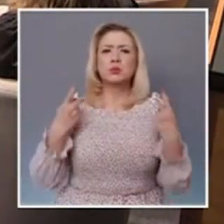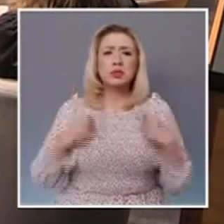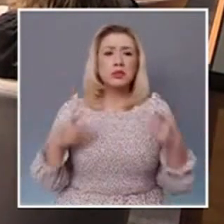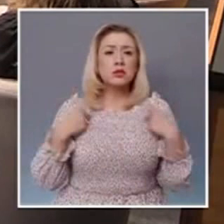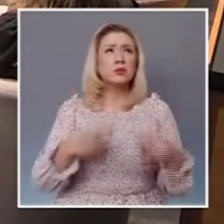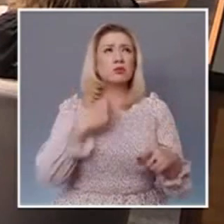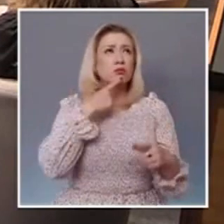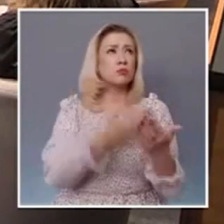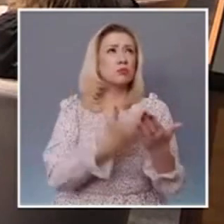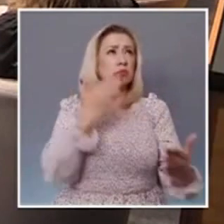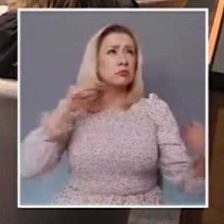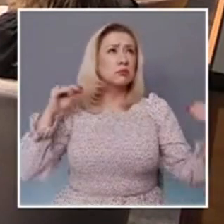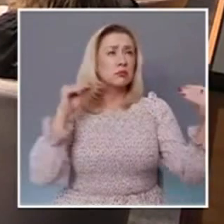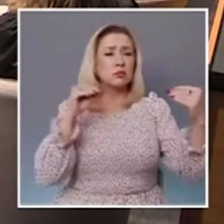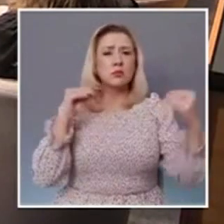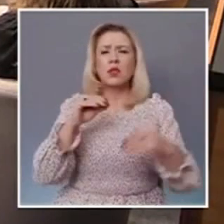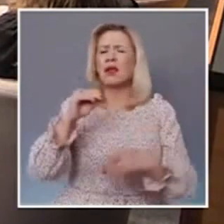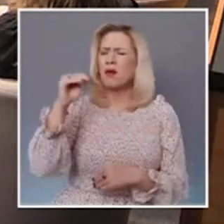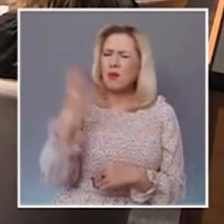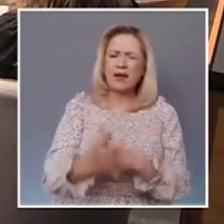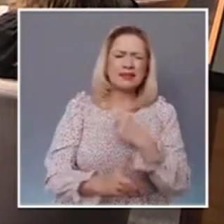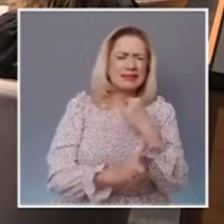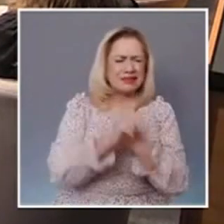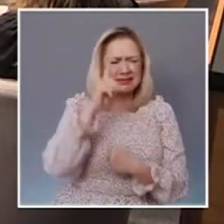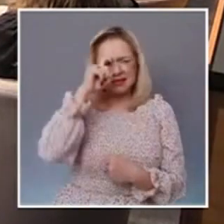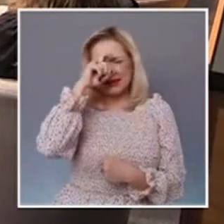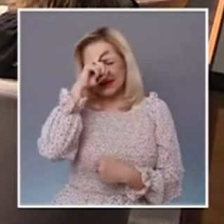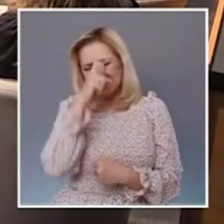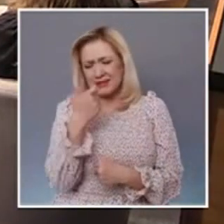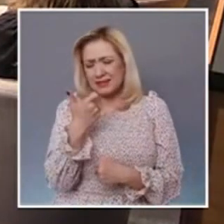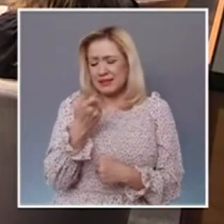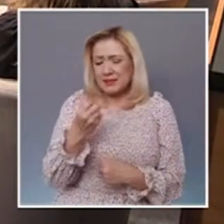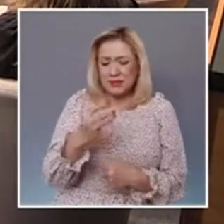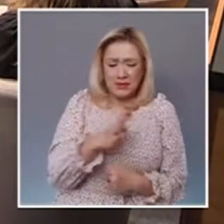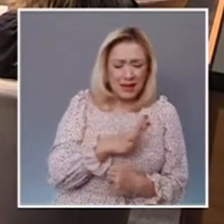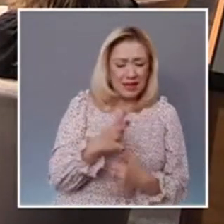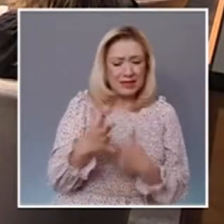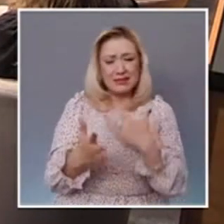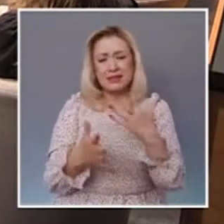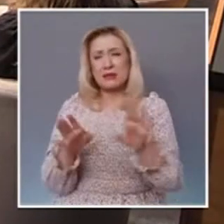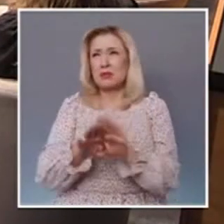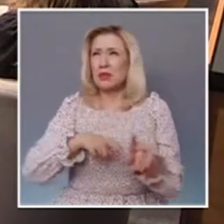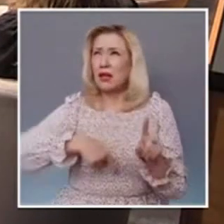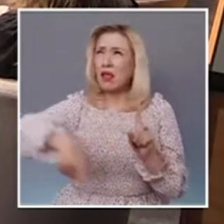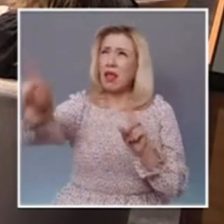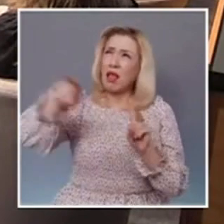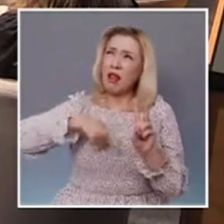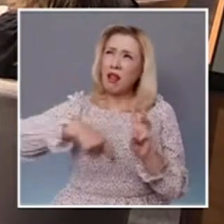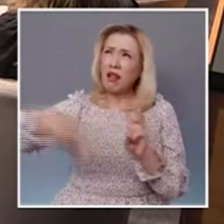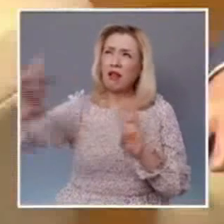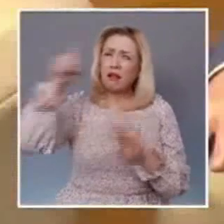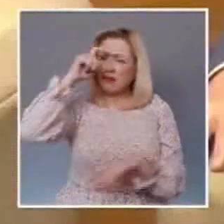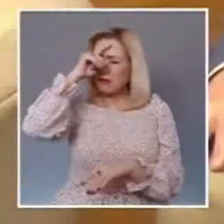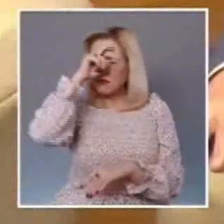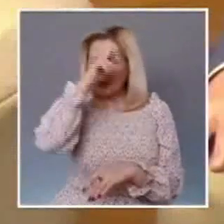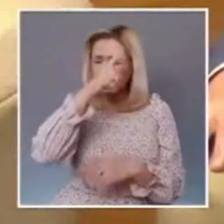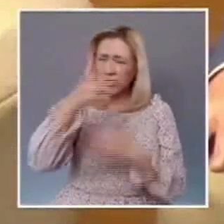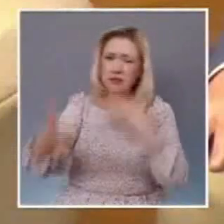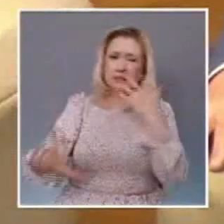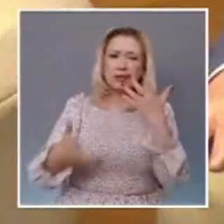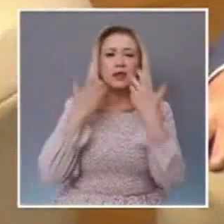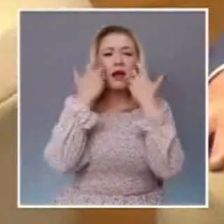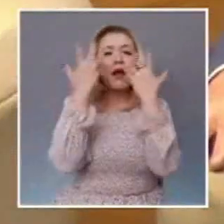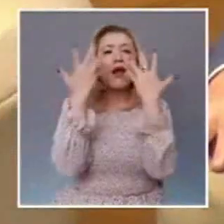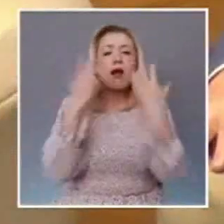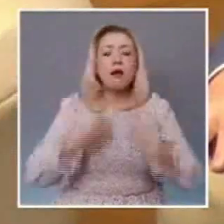sus vicisitudes y con todo lo que significa estar inmerso en un litigio, con tal de cambiar las cosas? O